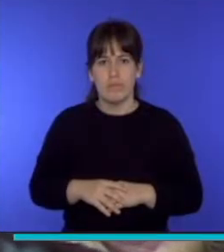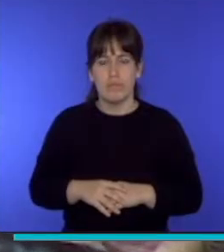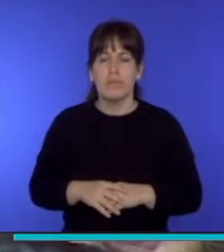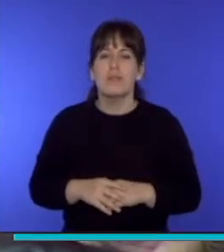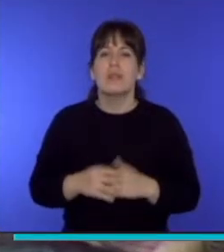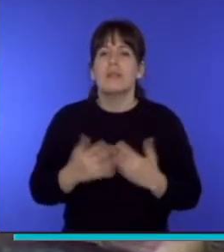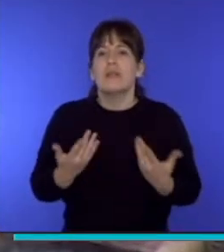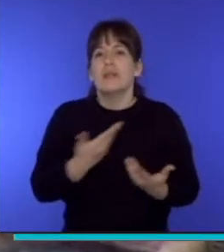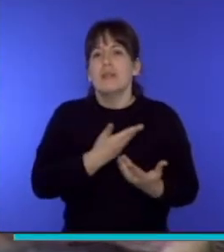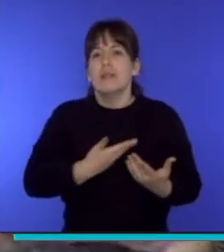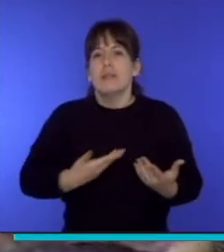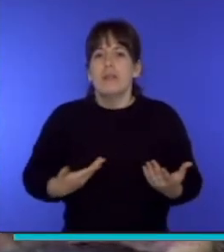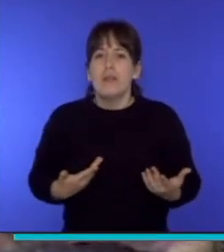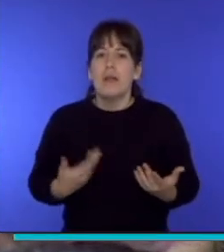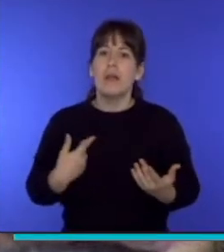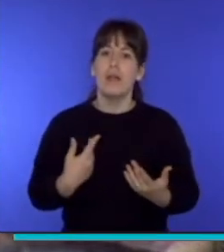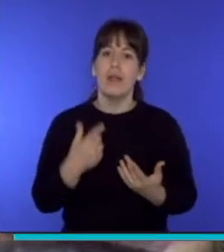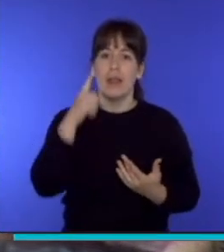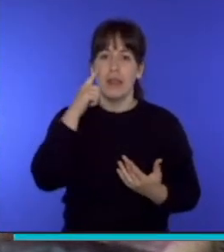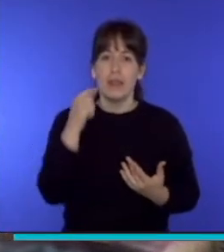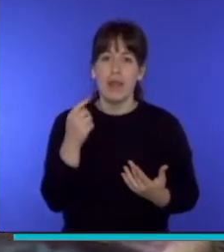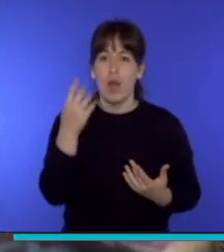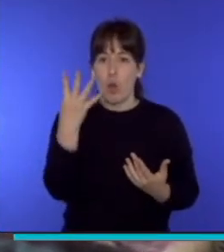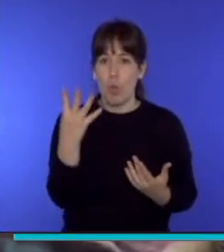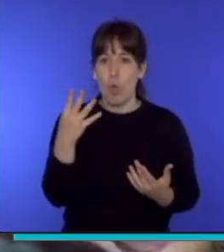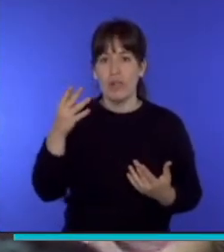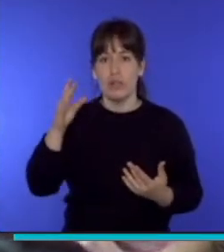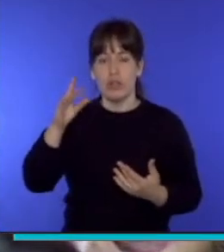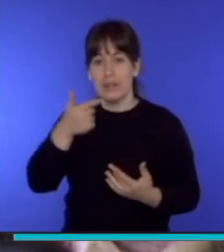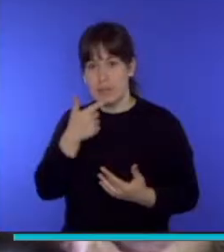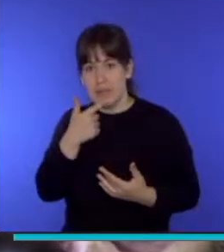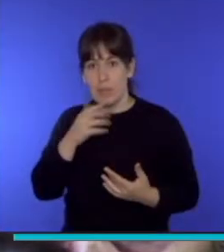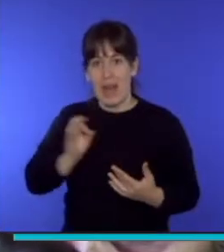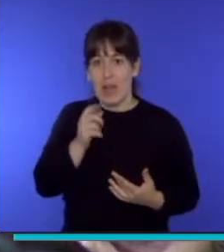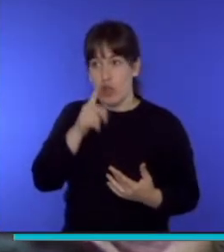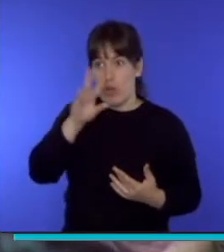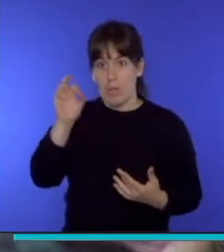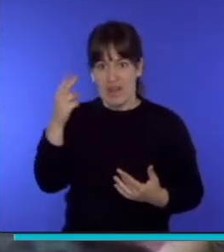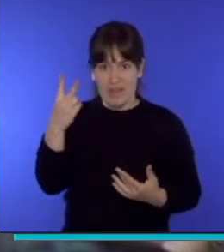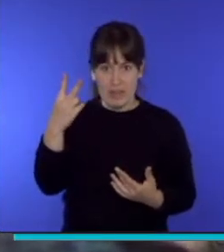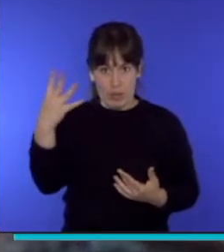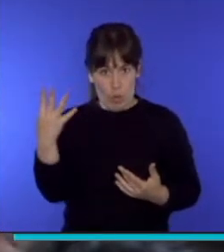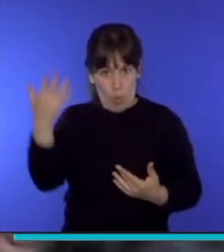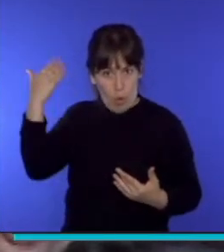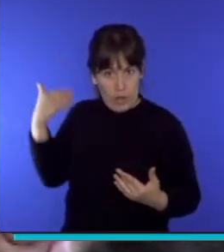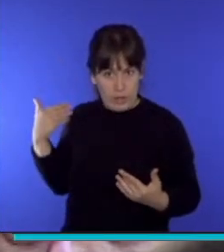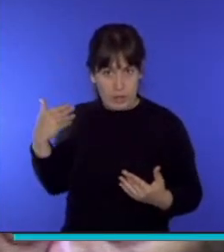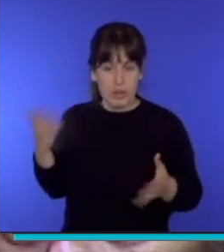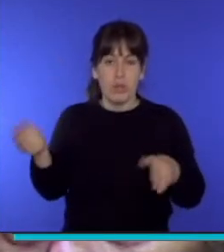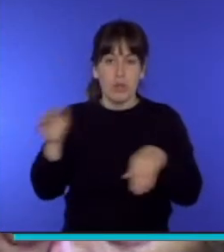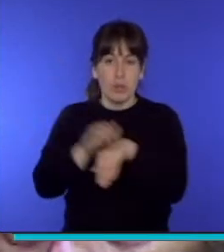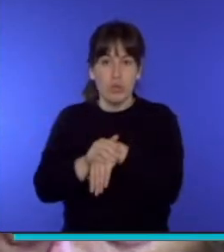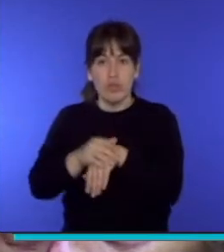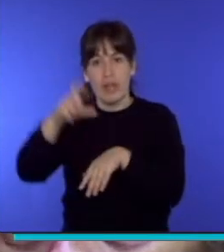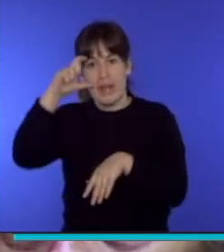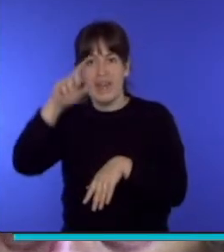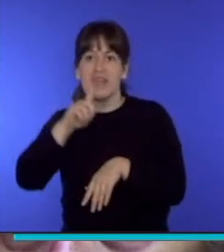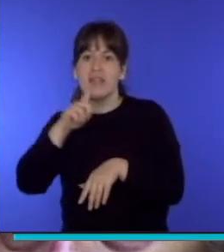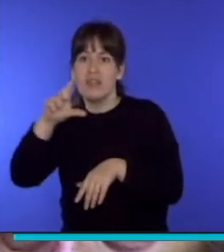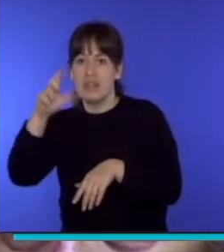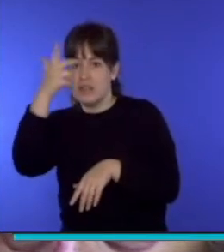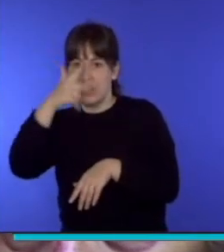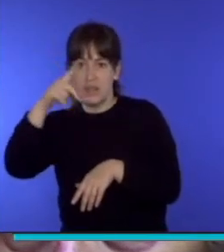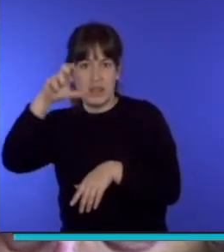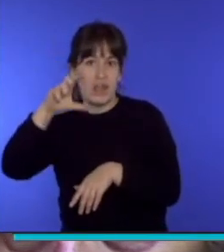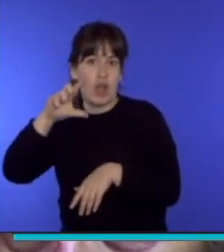Mire, presidente, el 4 de septiembre del 2024, con la diputada Maricela Echenique y con el diputado